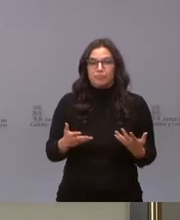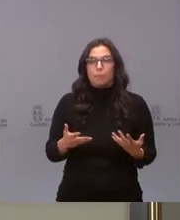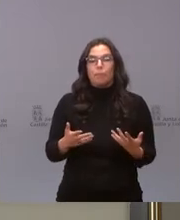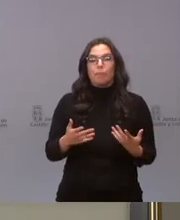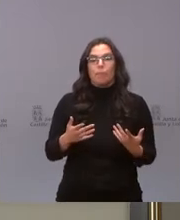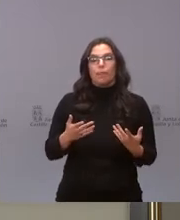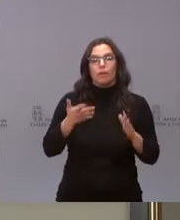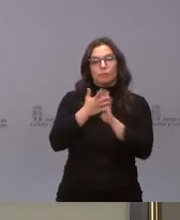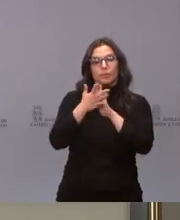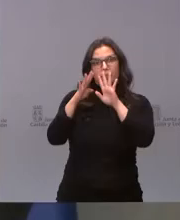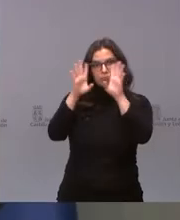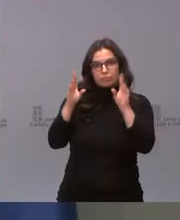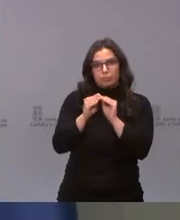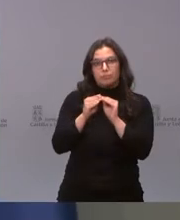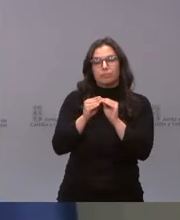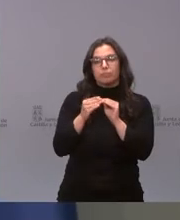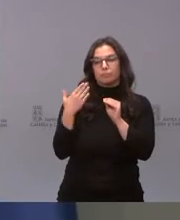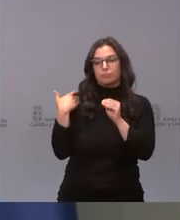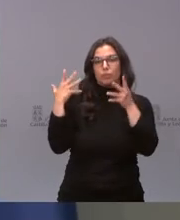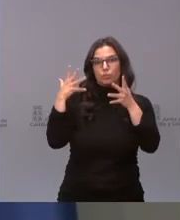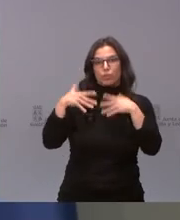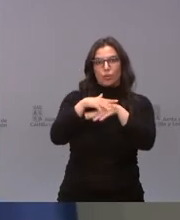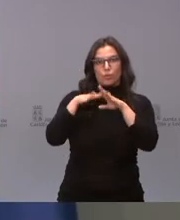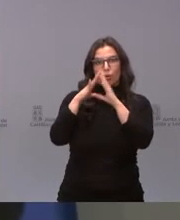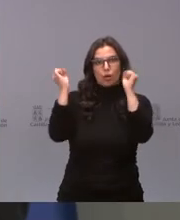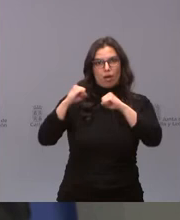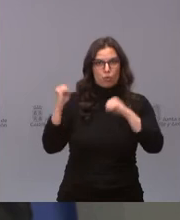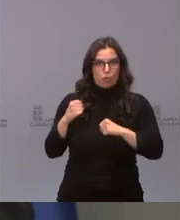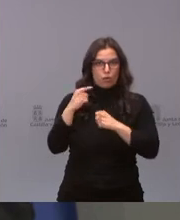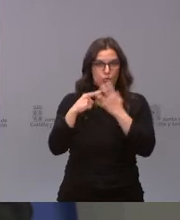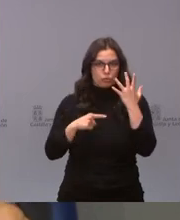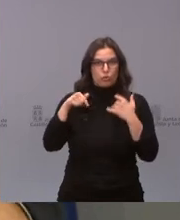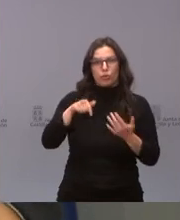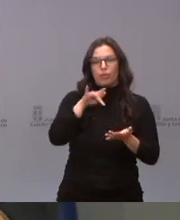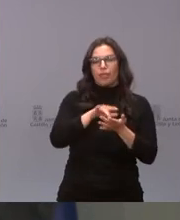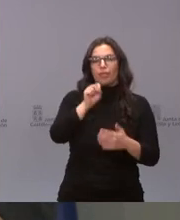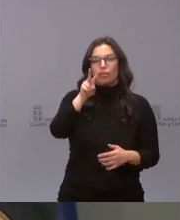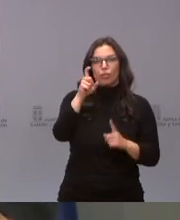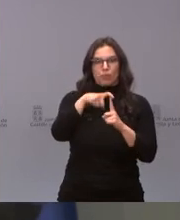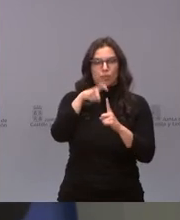resumir los acuerdos del Consejo de Gobierno de hoy, 12 de mayo.